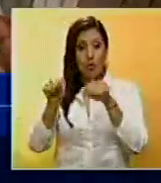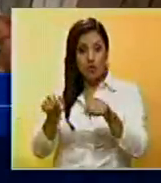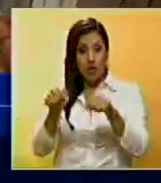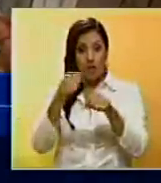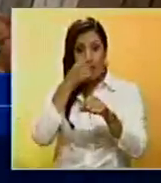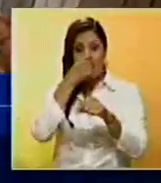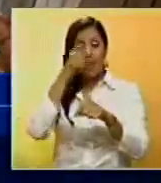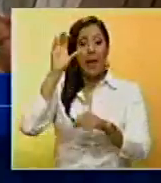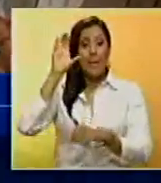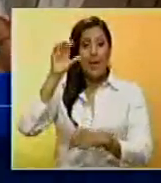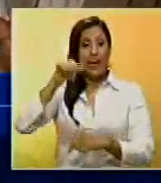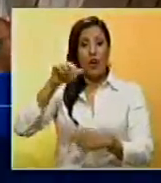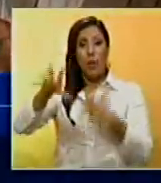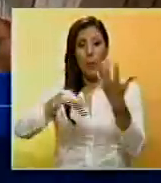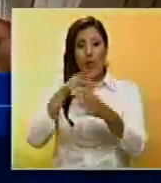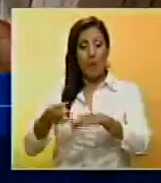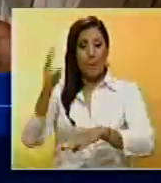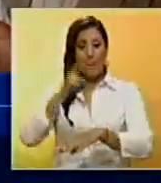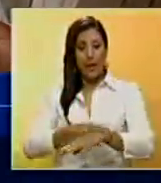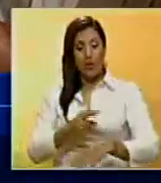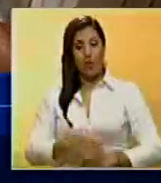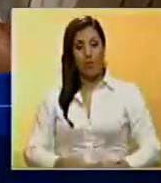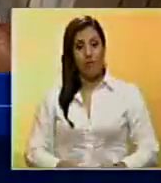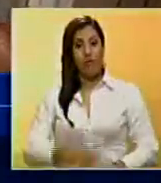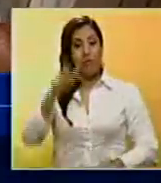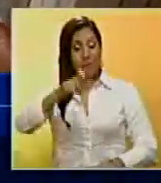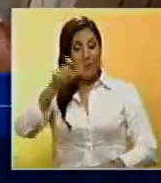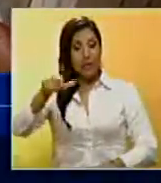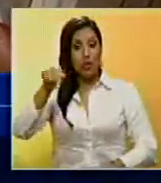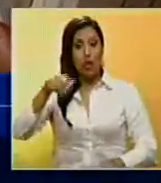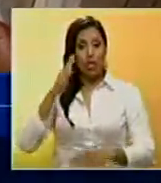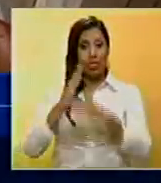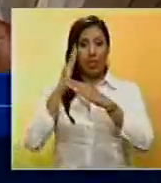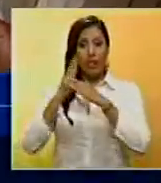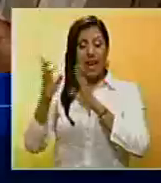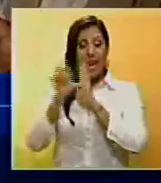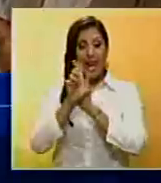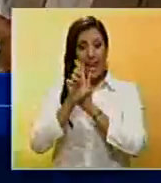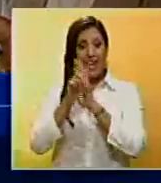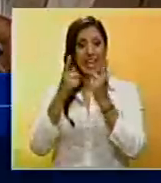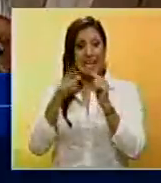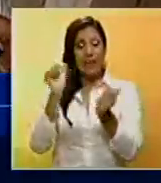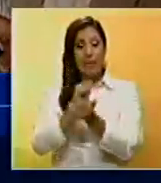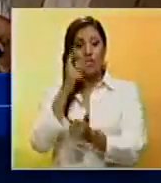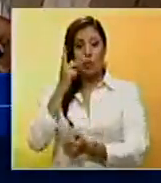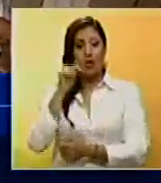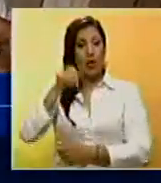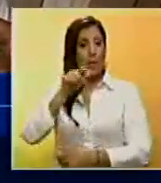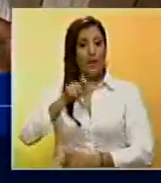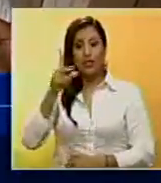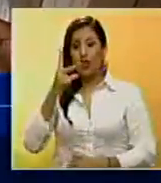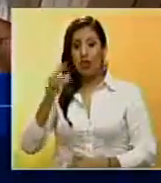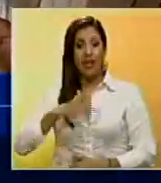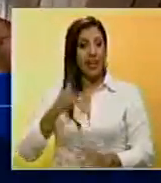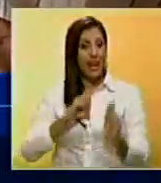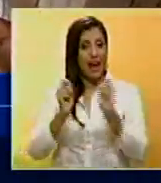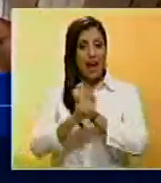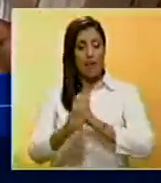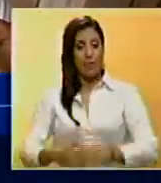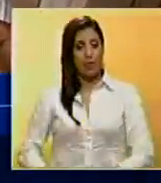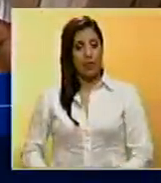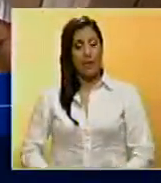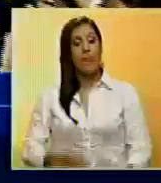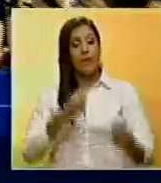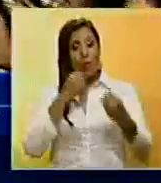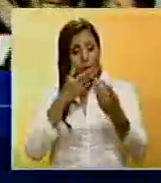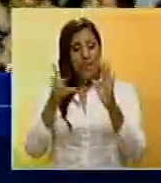de llevar un país que hoy está en crisis. Las personas que hoy están bloqueando la ley de amnistía son las personas que hoy no quieren cambio. Aseguró